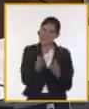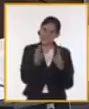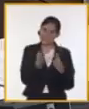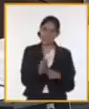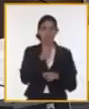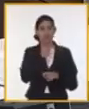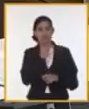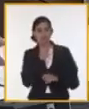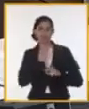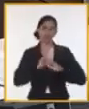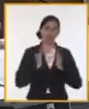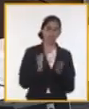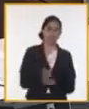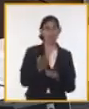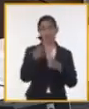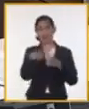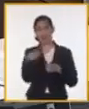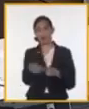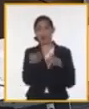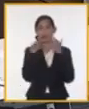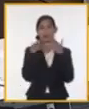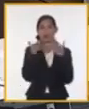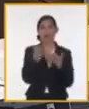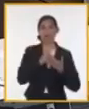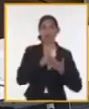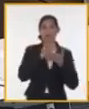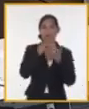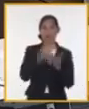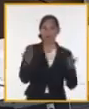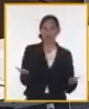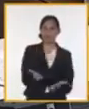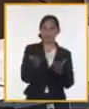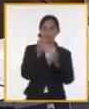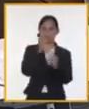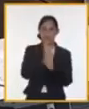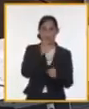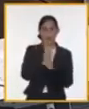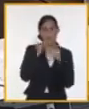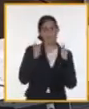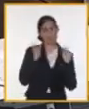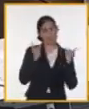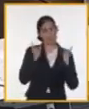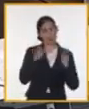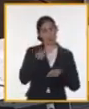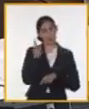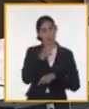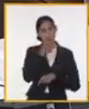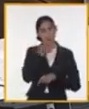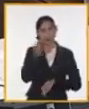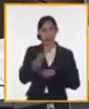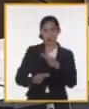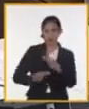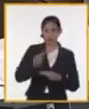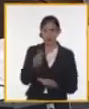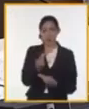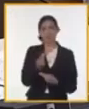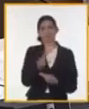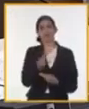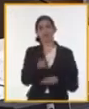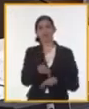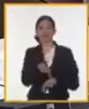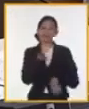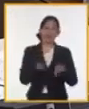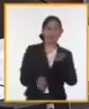sacar de situaciones de vulnerabilidad, y en fin, todo el trabajo político que podamos hacer depende de que logremos completar esos